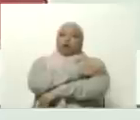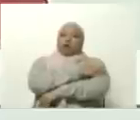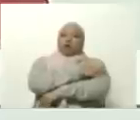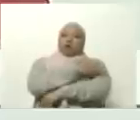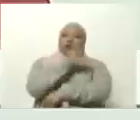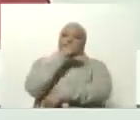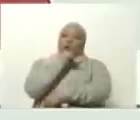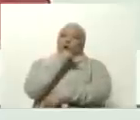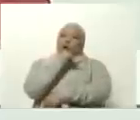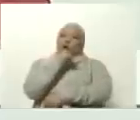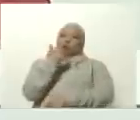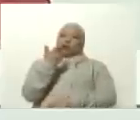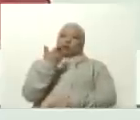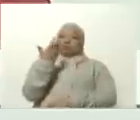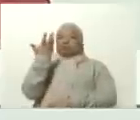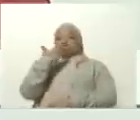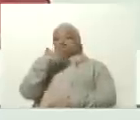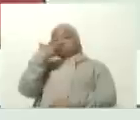censo.